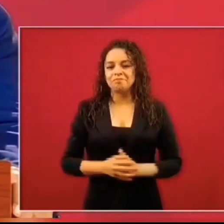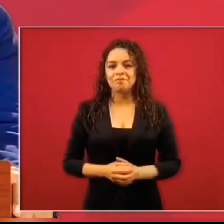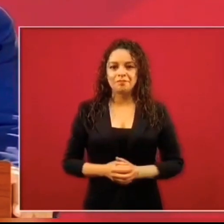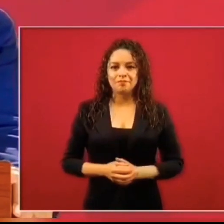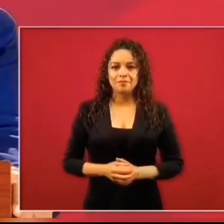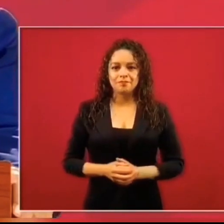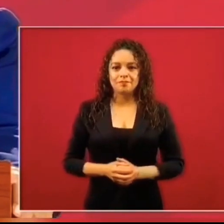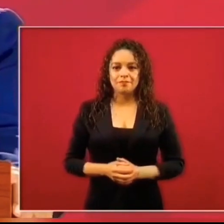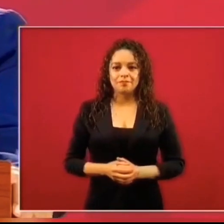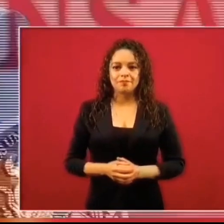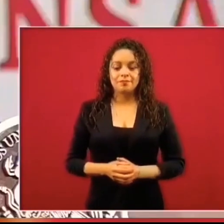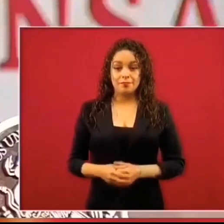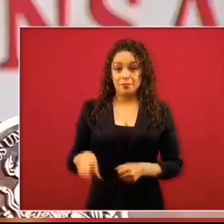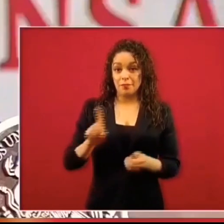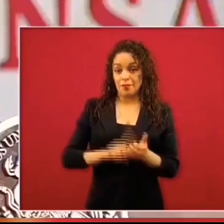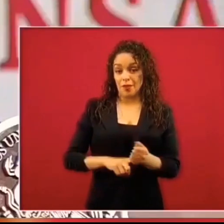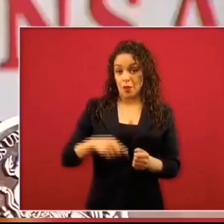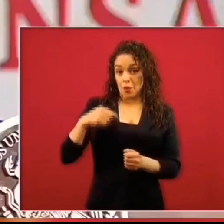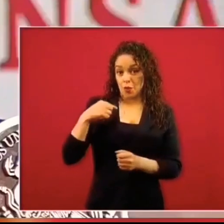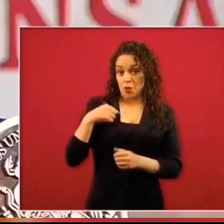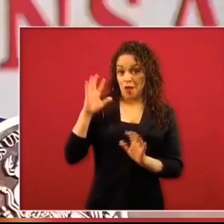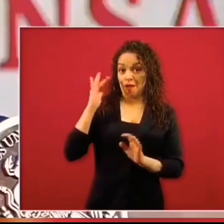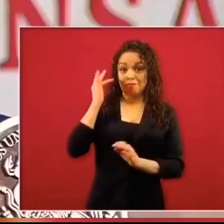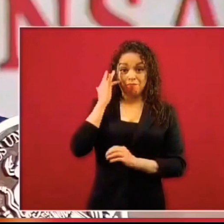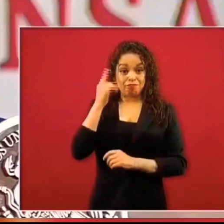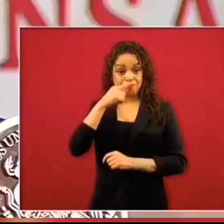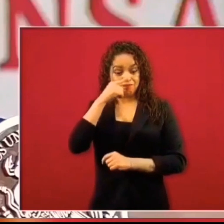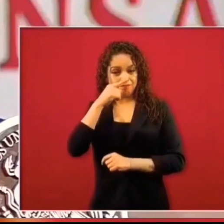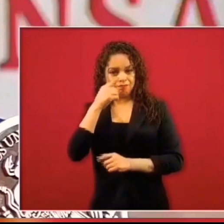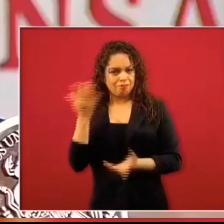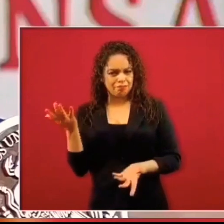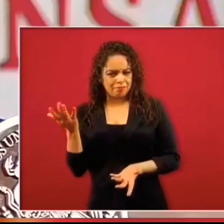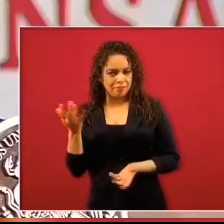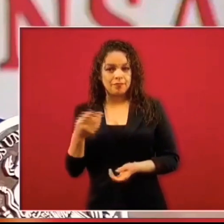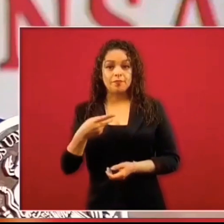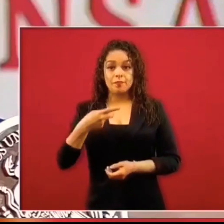No es por presumir, pero yo llevo 40 años